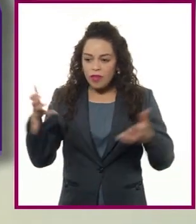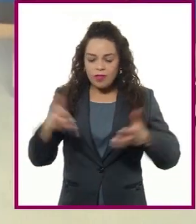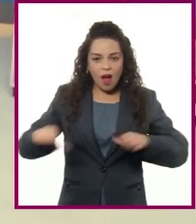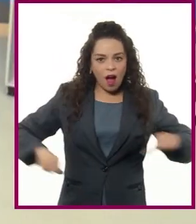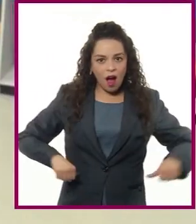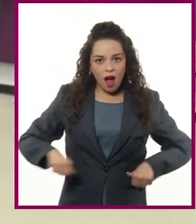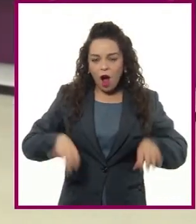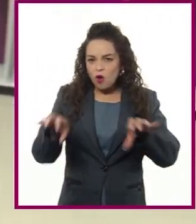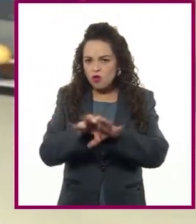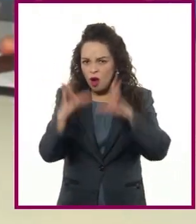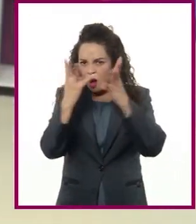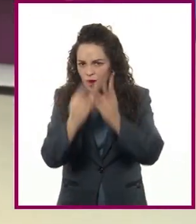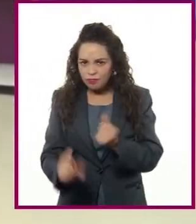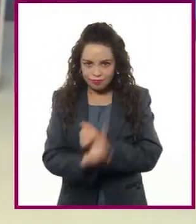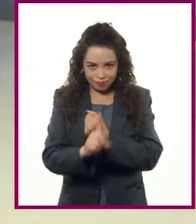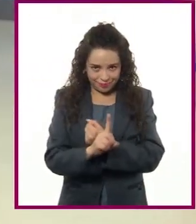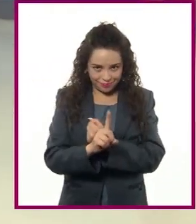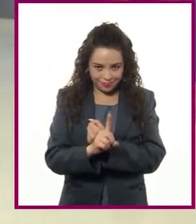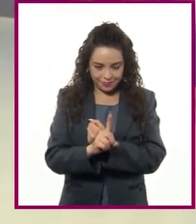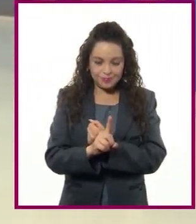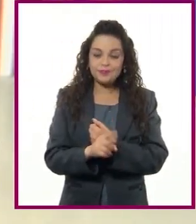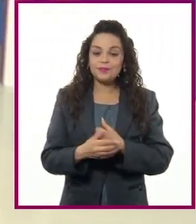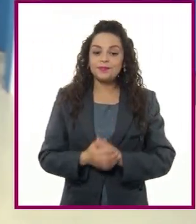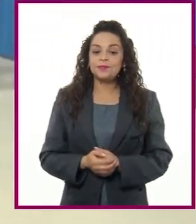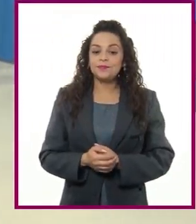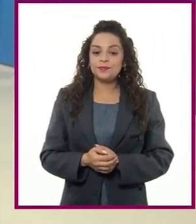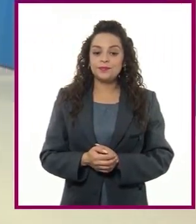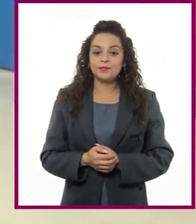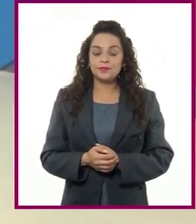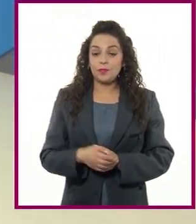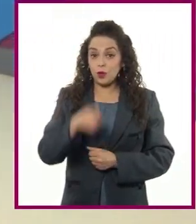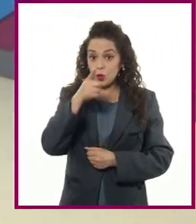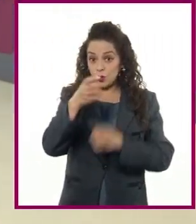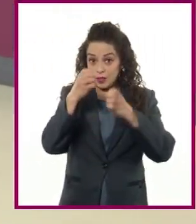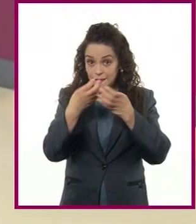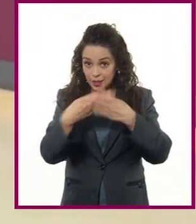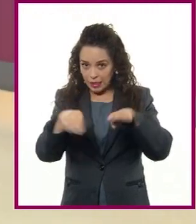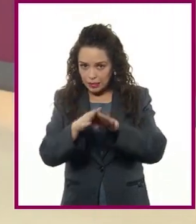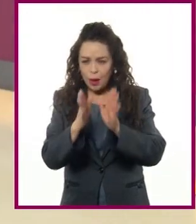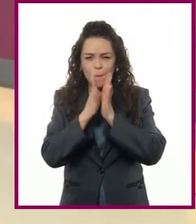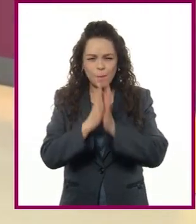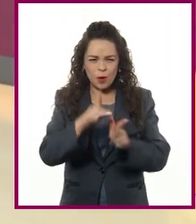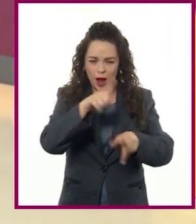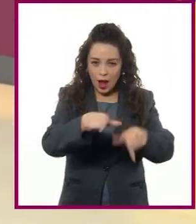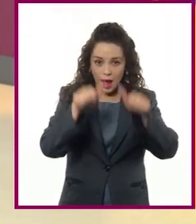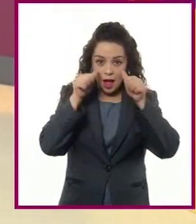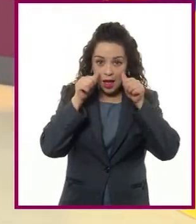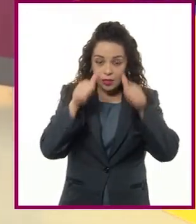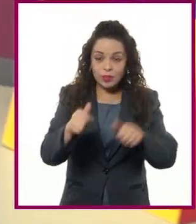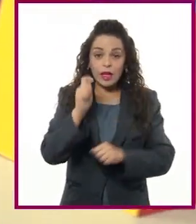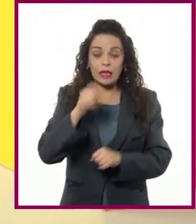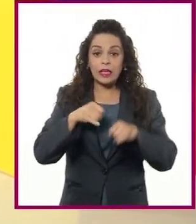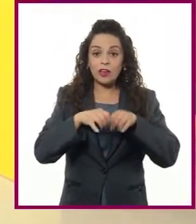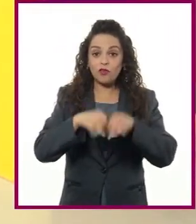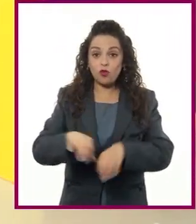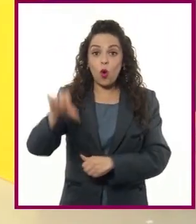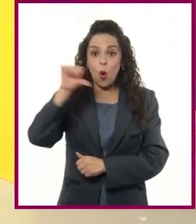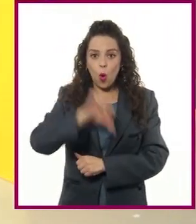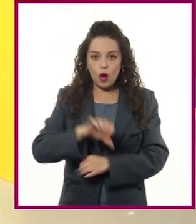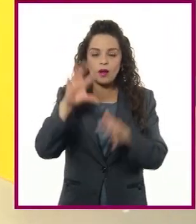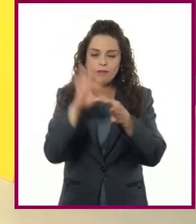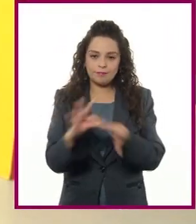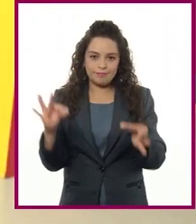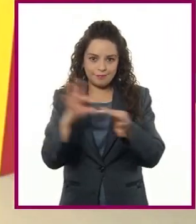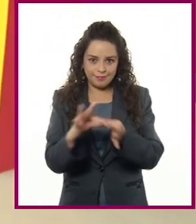solución. Les invito a que me acompañen desde sus hogares y presten atención a la información que analizaremos en